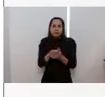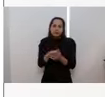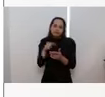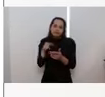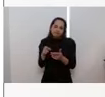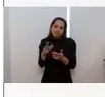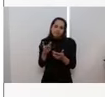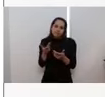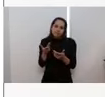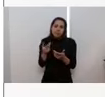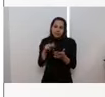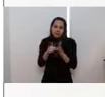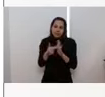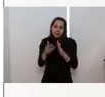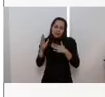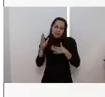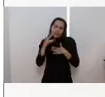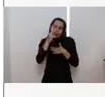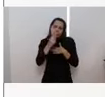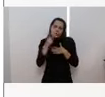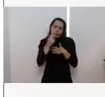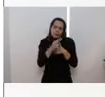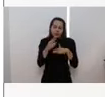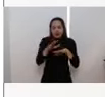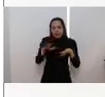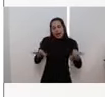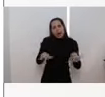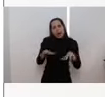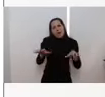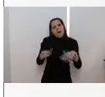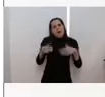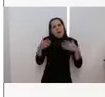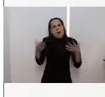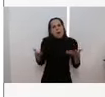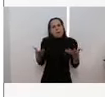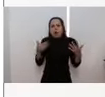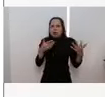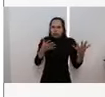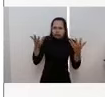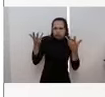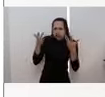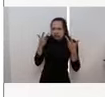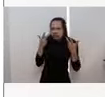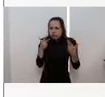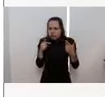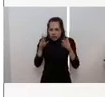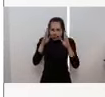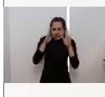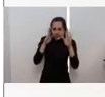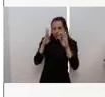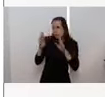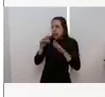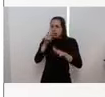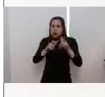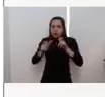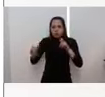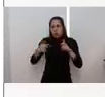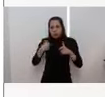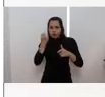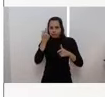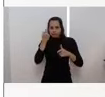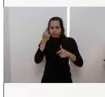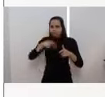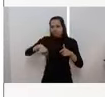en cada una de sus actividades como oímos nosotros a nuestros usuarios como entendemos sus necesidades y como